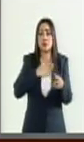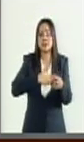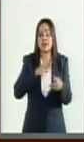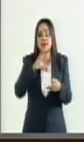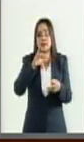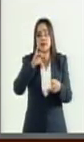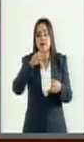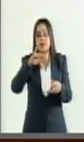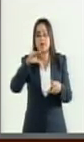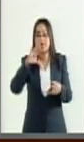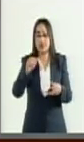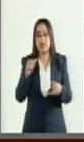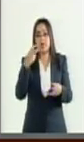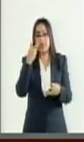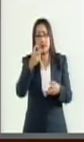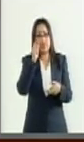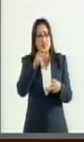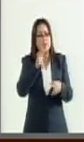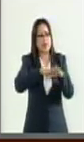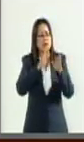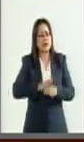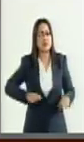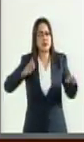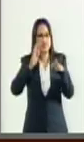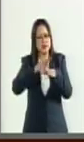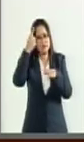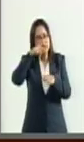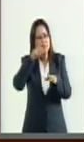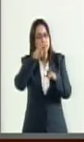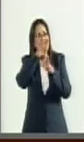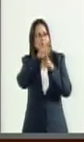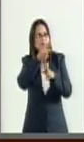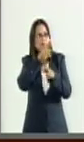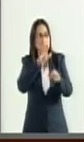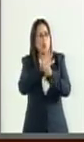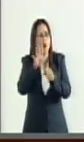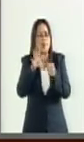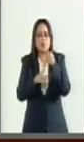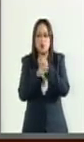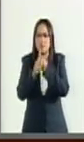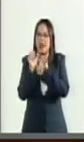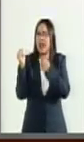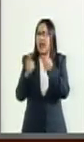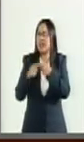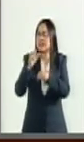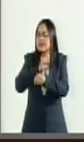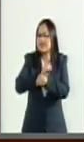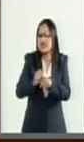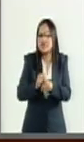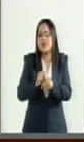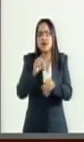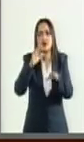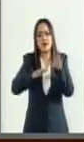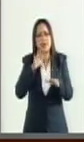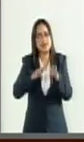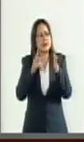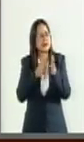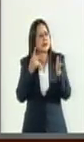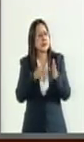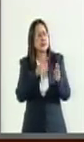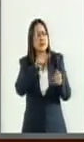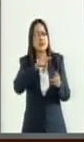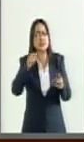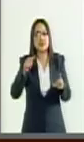ser, creemos, el detonante para solucionar conflictos menores que en muchas de las ocasiones